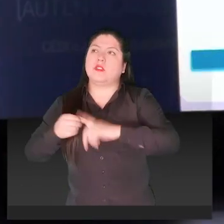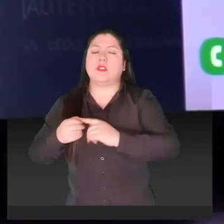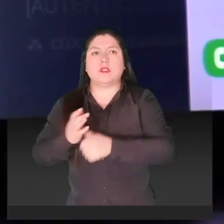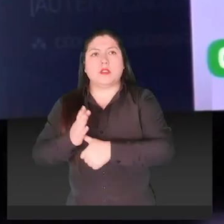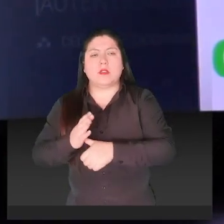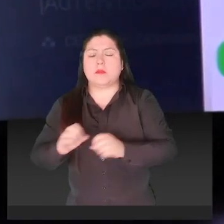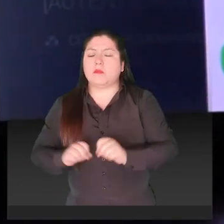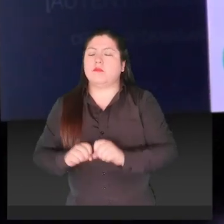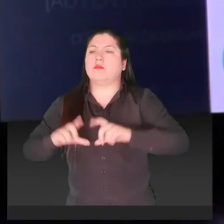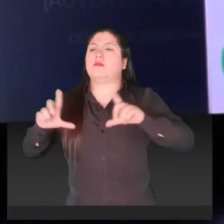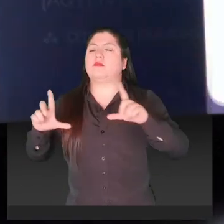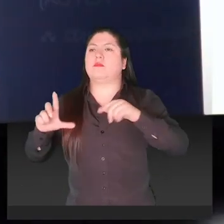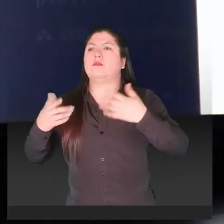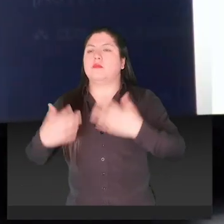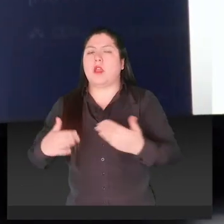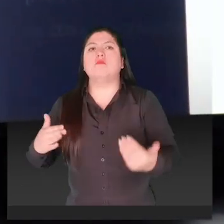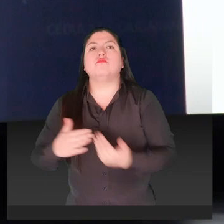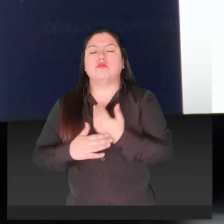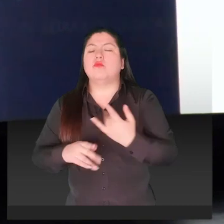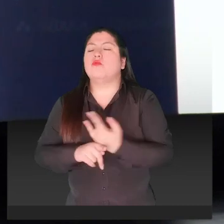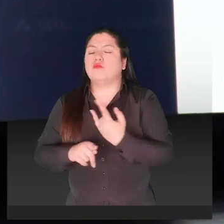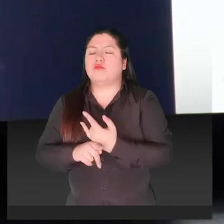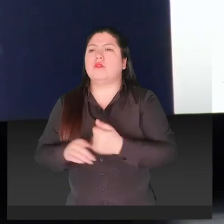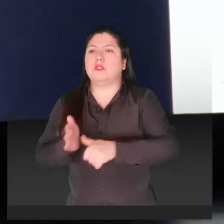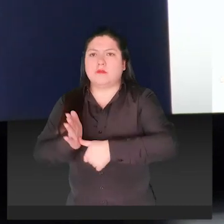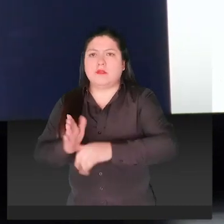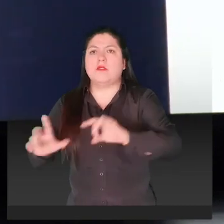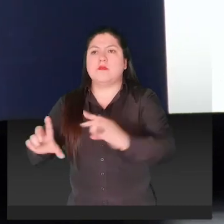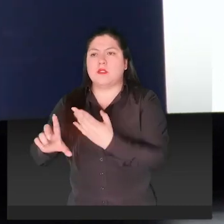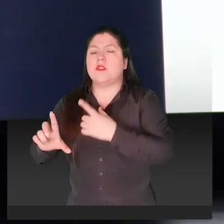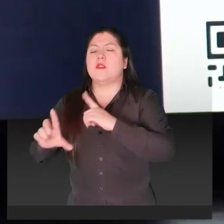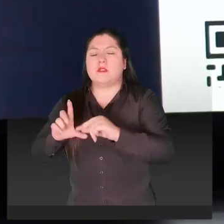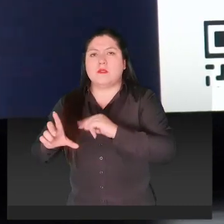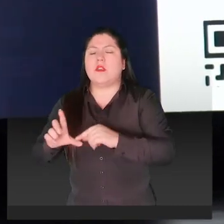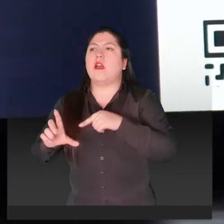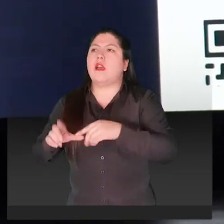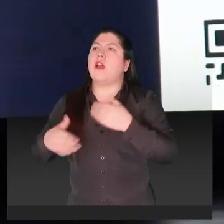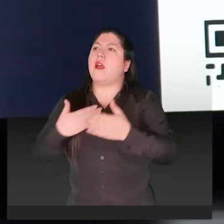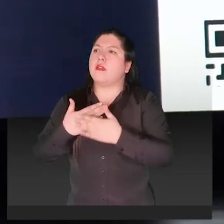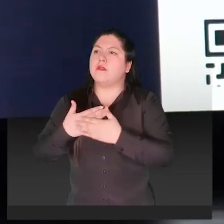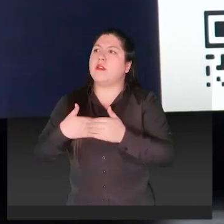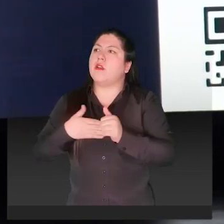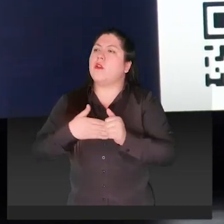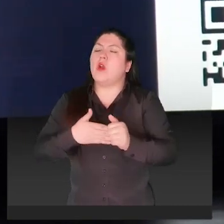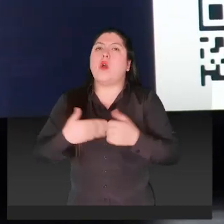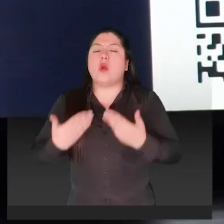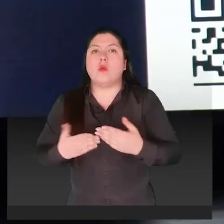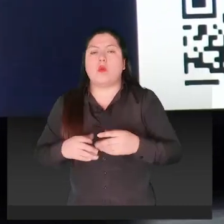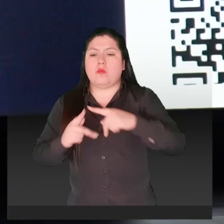habrá recibido un correo electrónico por parte de la registraduría que le permitirá la activación de la cédula. Este correo tendrá